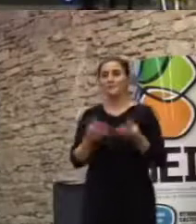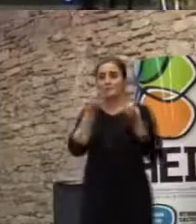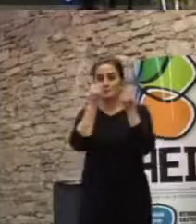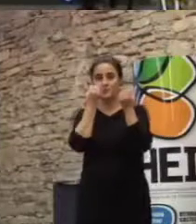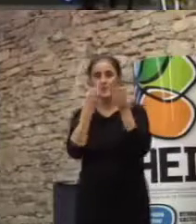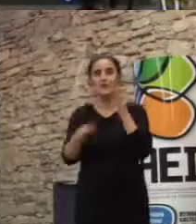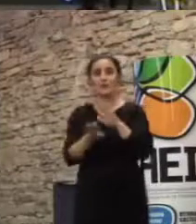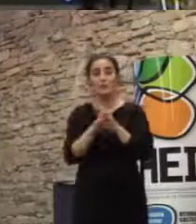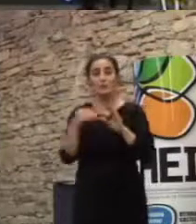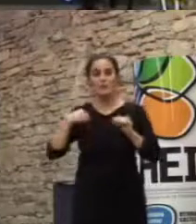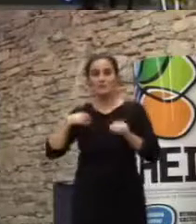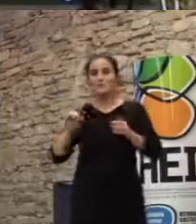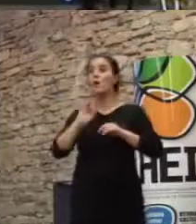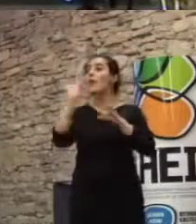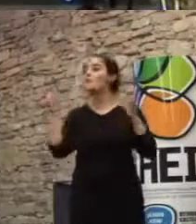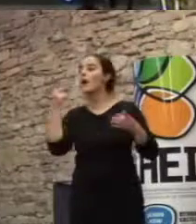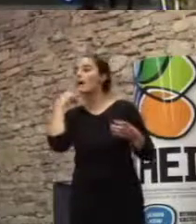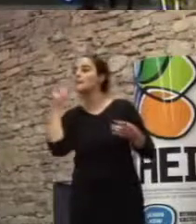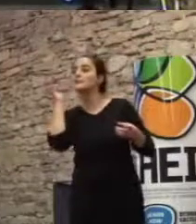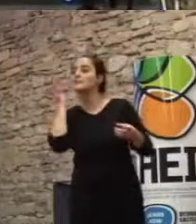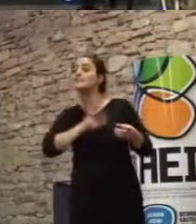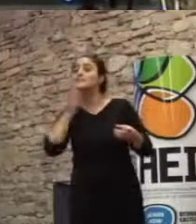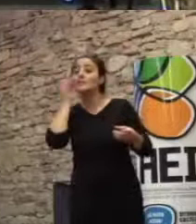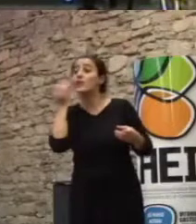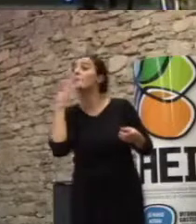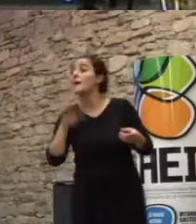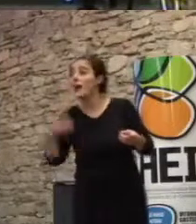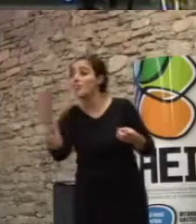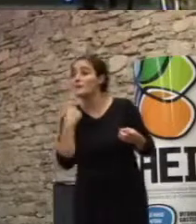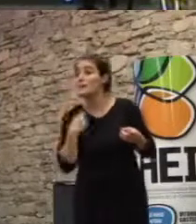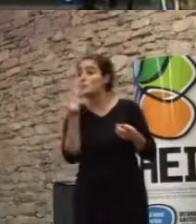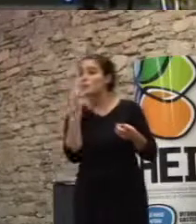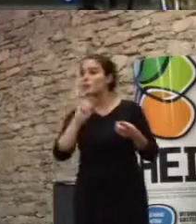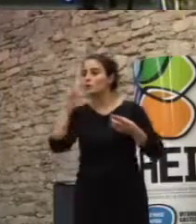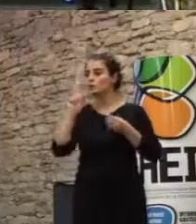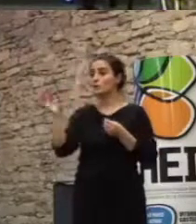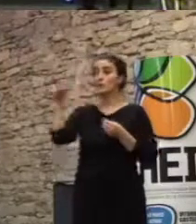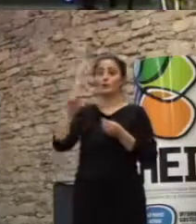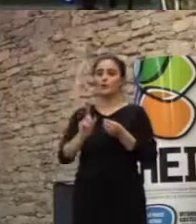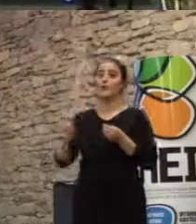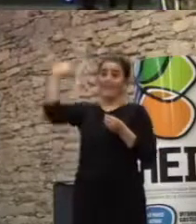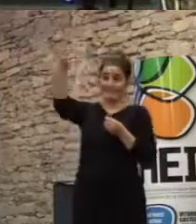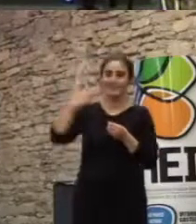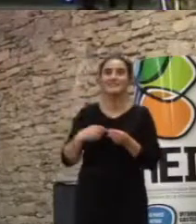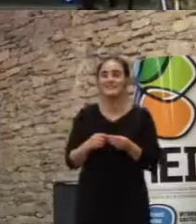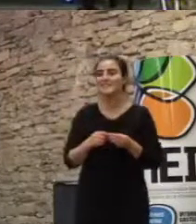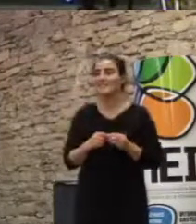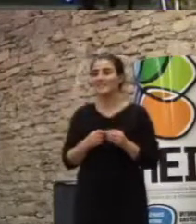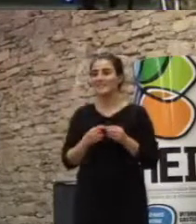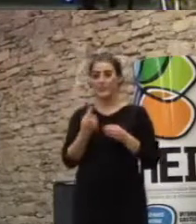seguimos con la libia del pedido por ejemplo esta señora tan baja de número no ella la que está detrás tuyo